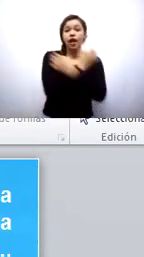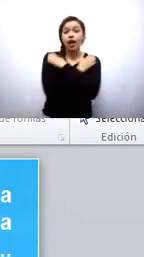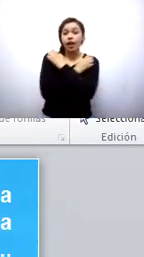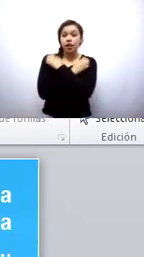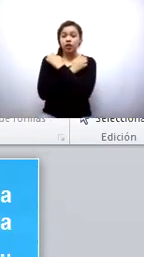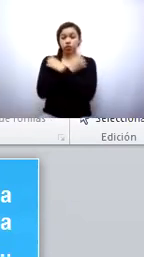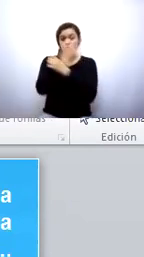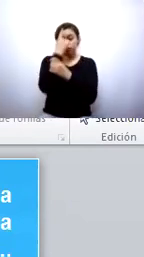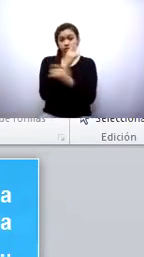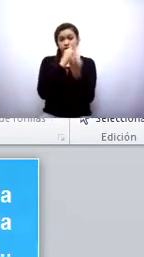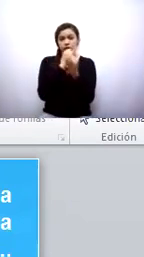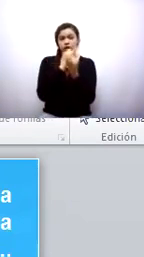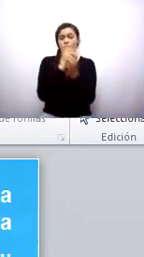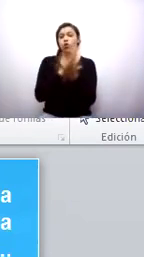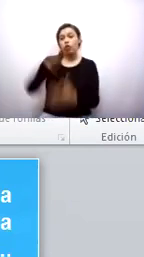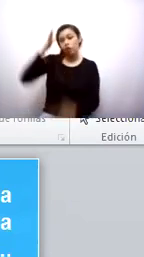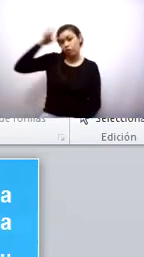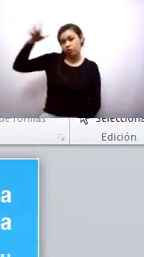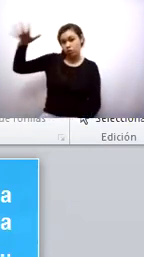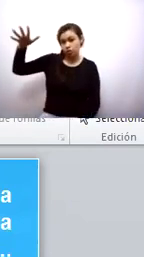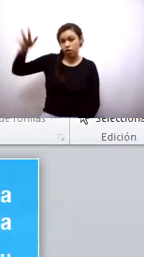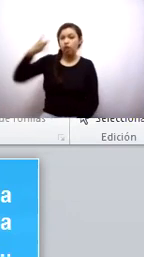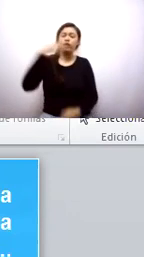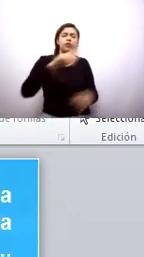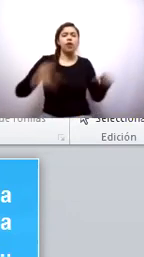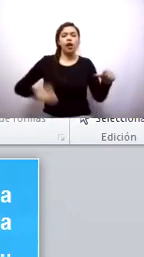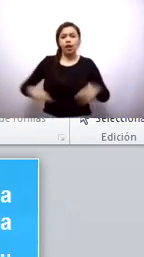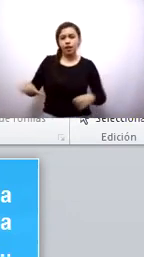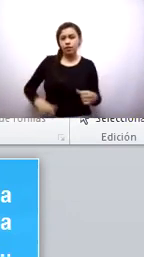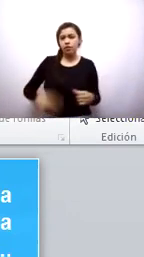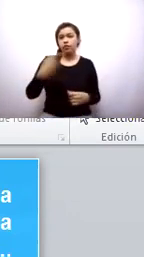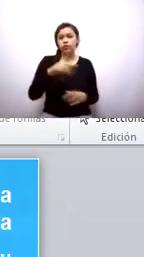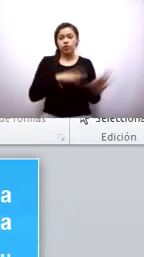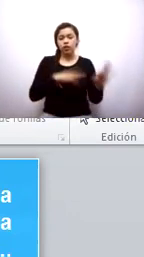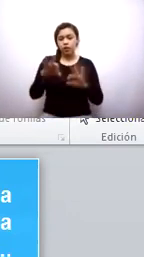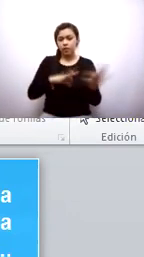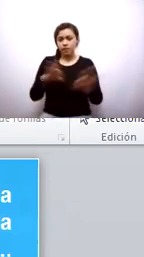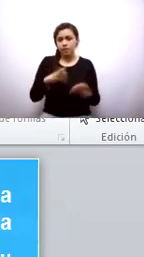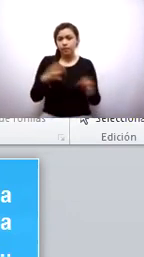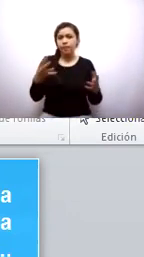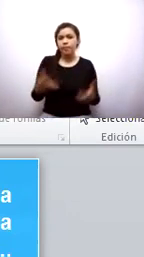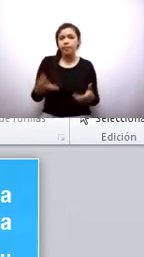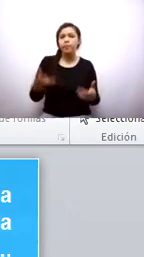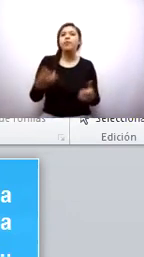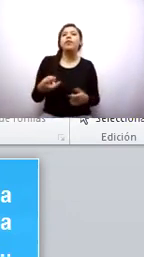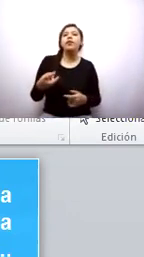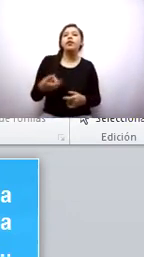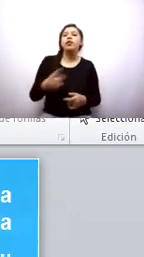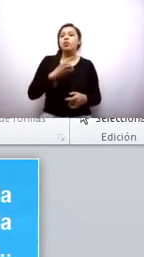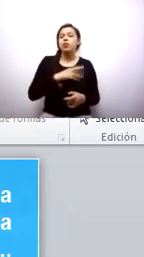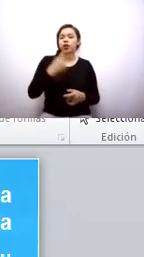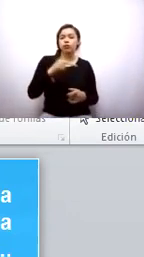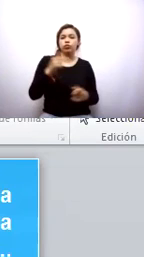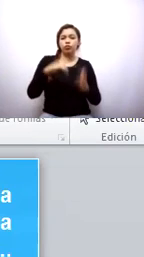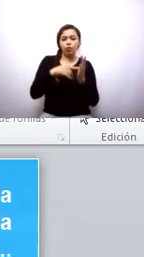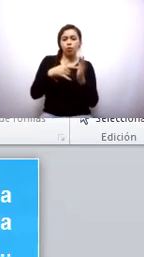adultos porque, pues bueno, de acuerdo a sus actividades, de acuerdo a su trabajo, es como lo que puede empatar con sus horarios y